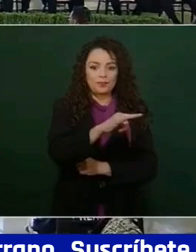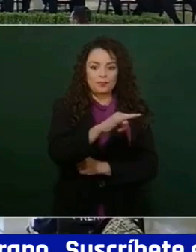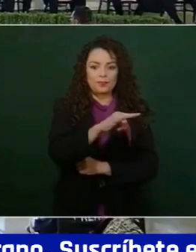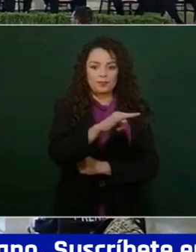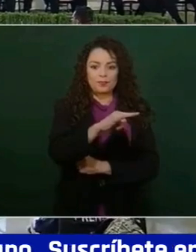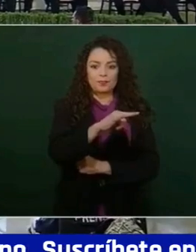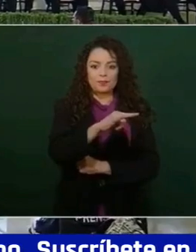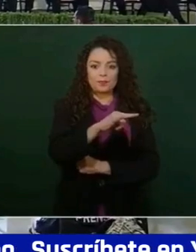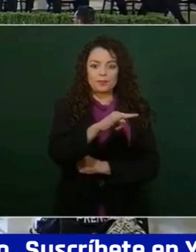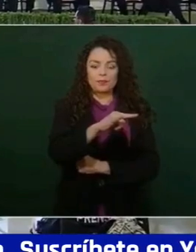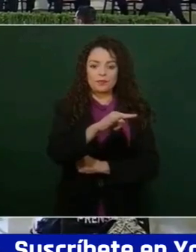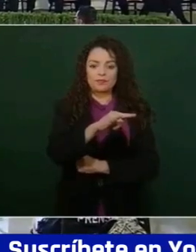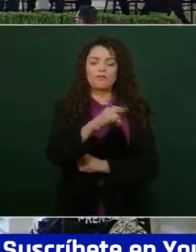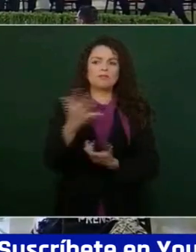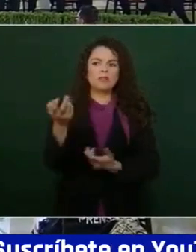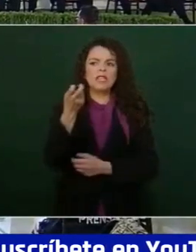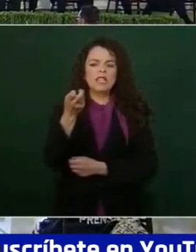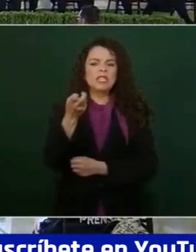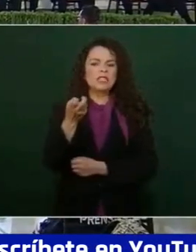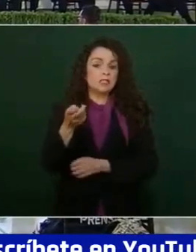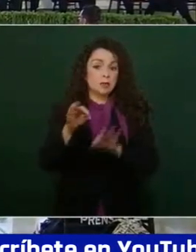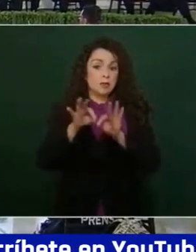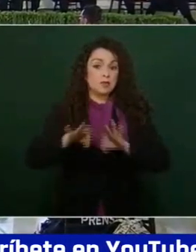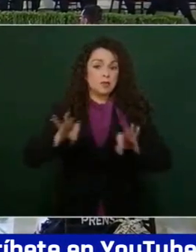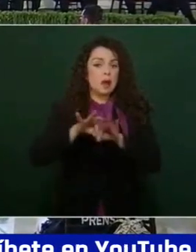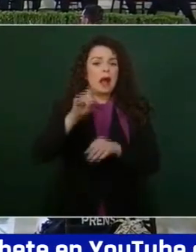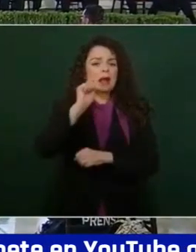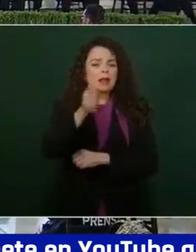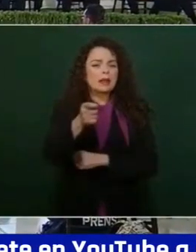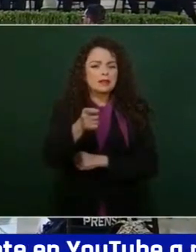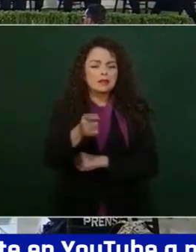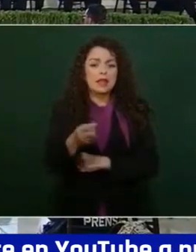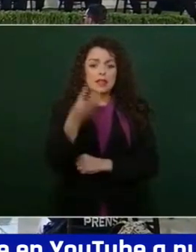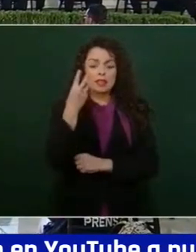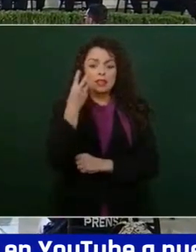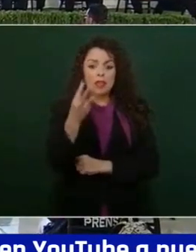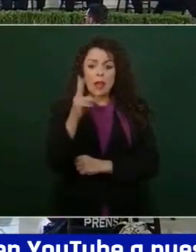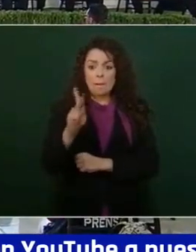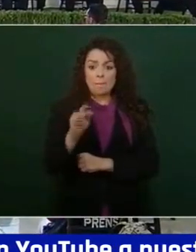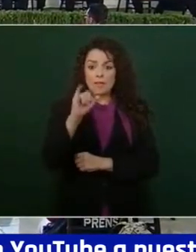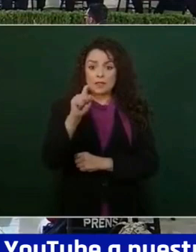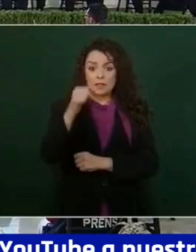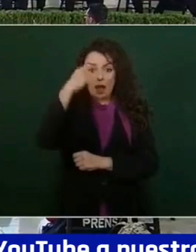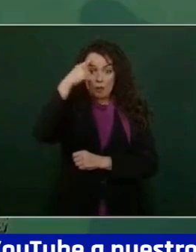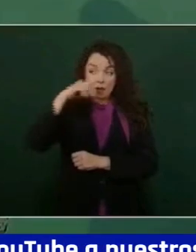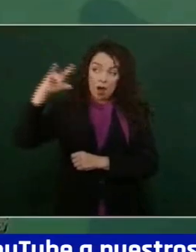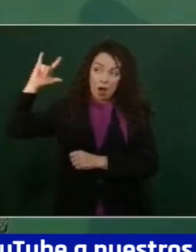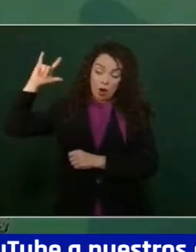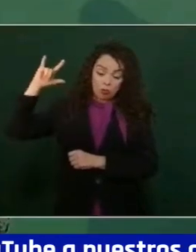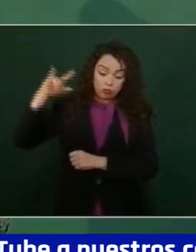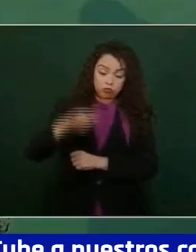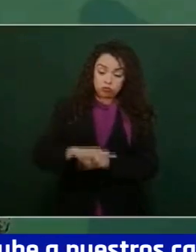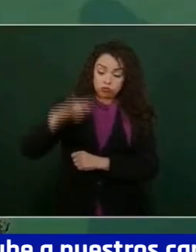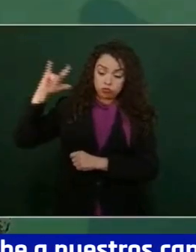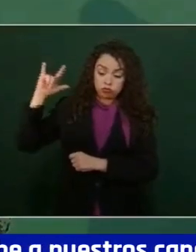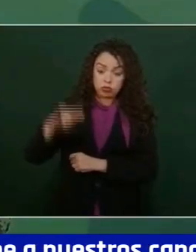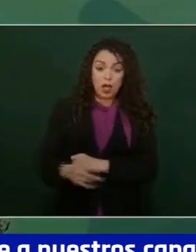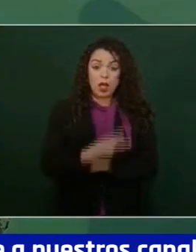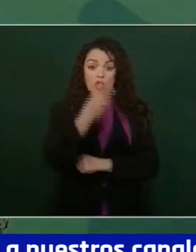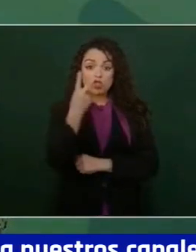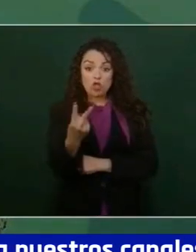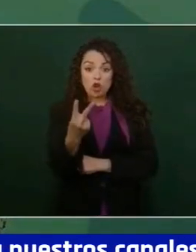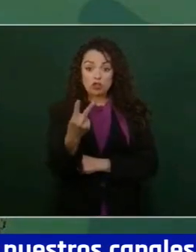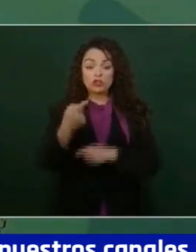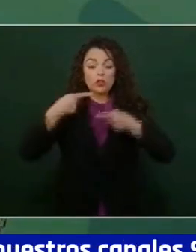Aeropuerto Internacional, fundamentalmente es un aeropuerto de tres pistas de aterrizaje, dos de ellas para operaciones aéreas